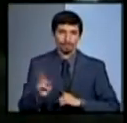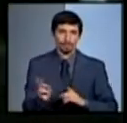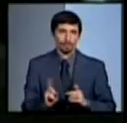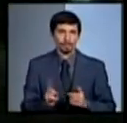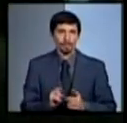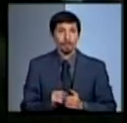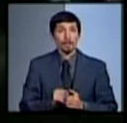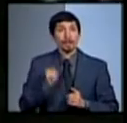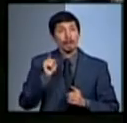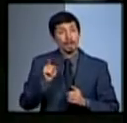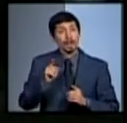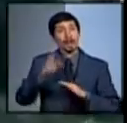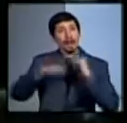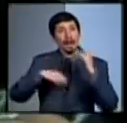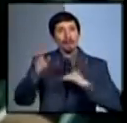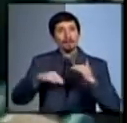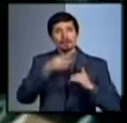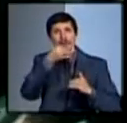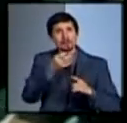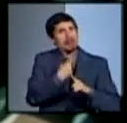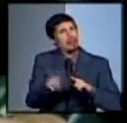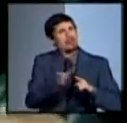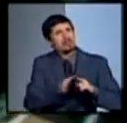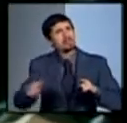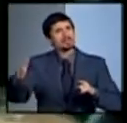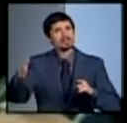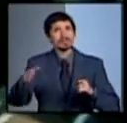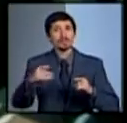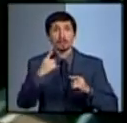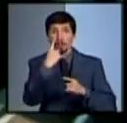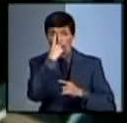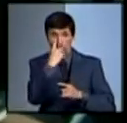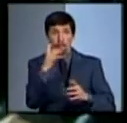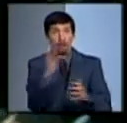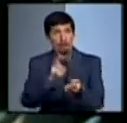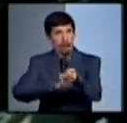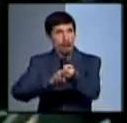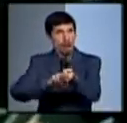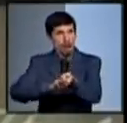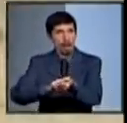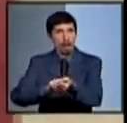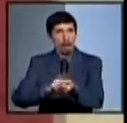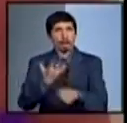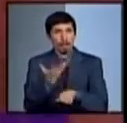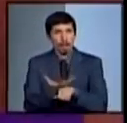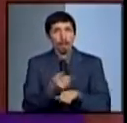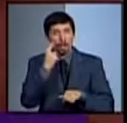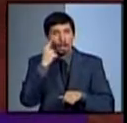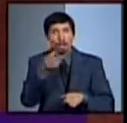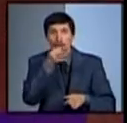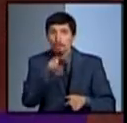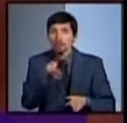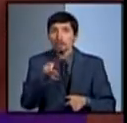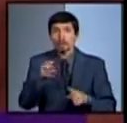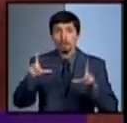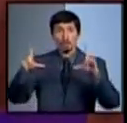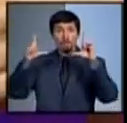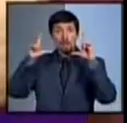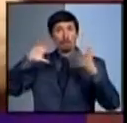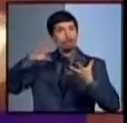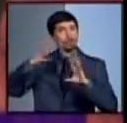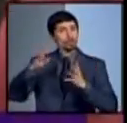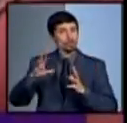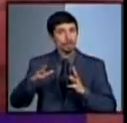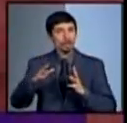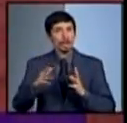todos. Sus salidas de libreto, carácter fuerte e impredecible, lo llevaron a transformarse en una figura reconocida a nivel